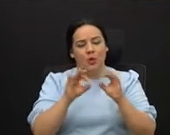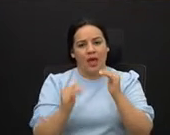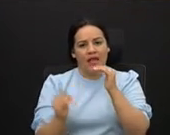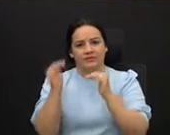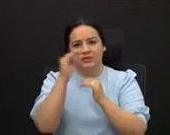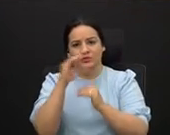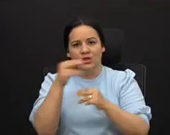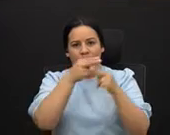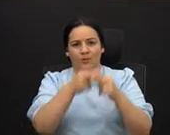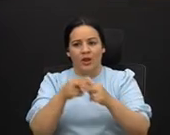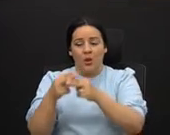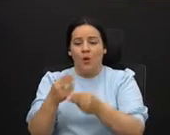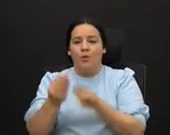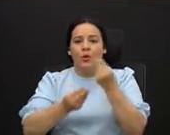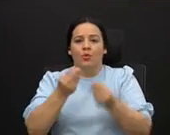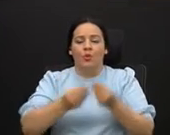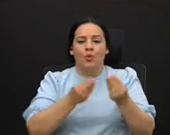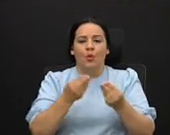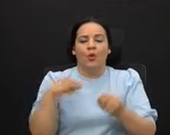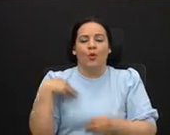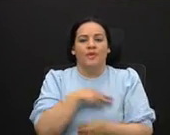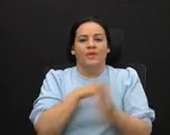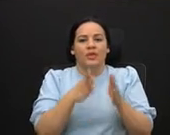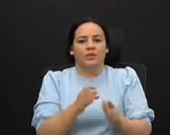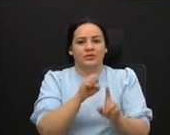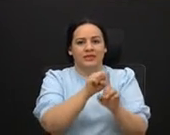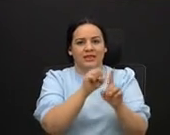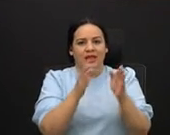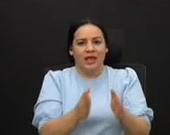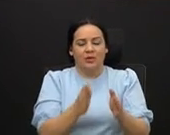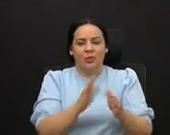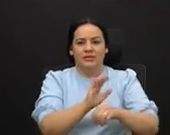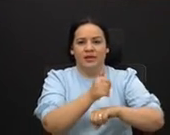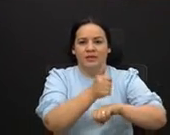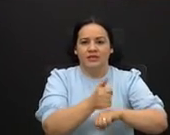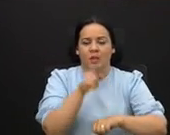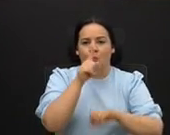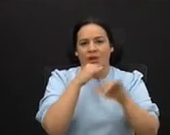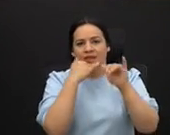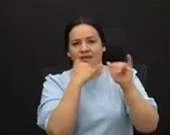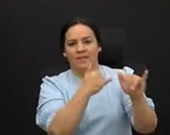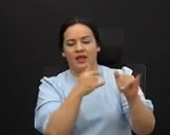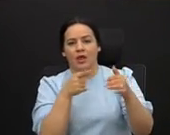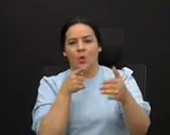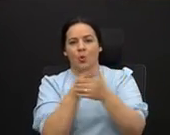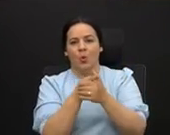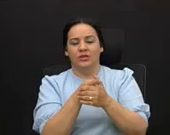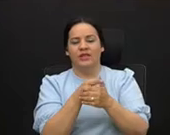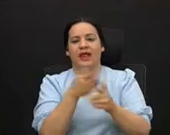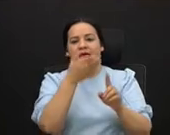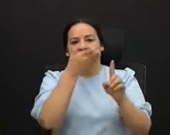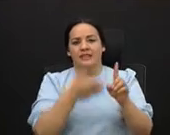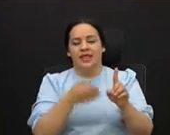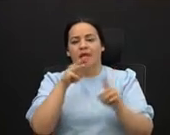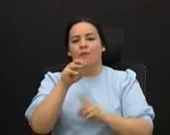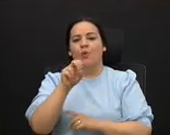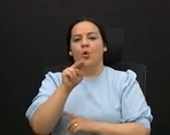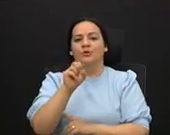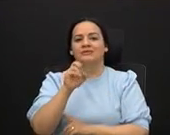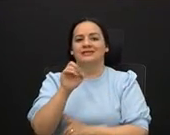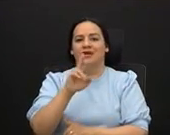que produjo que los miembros del sindicato interpusieran una demanda en contra de doña